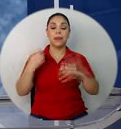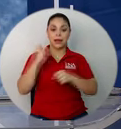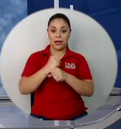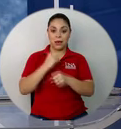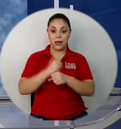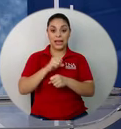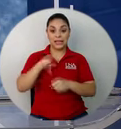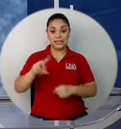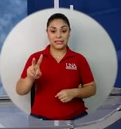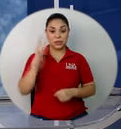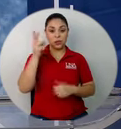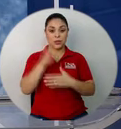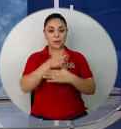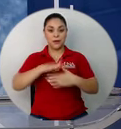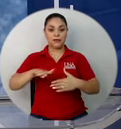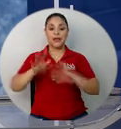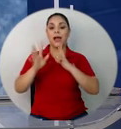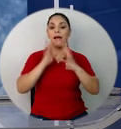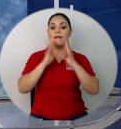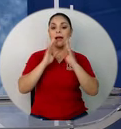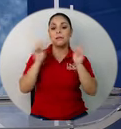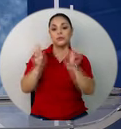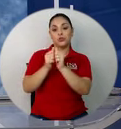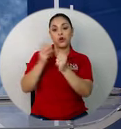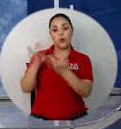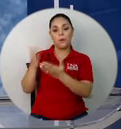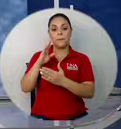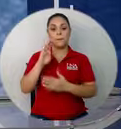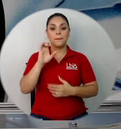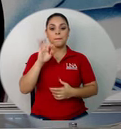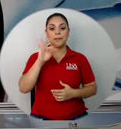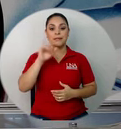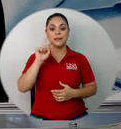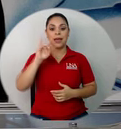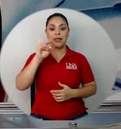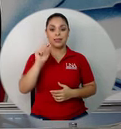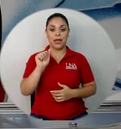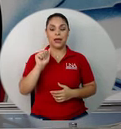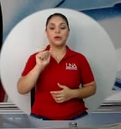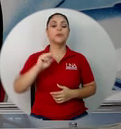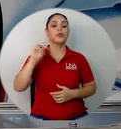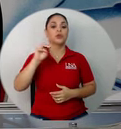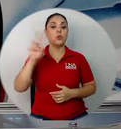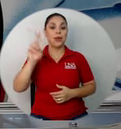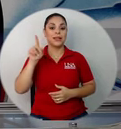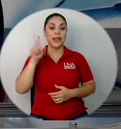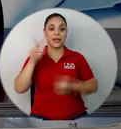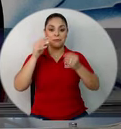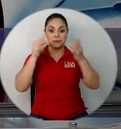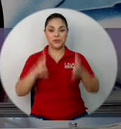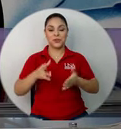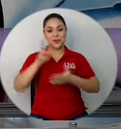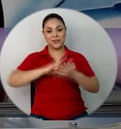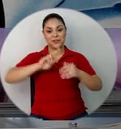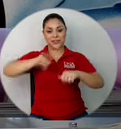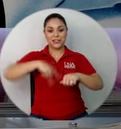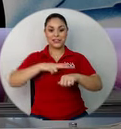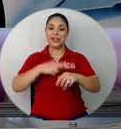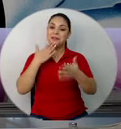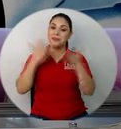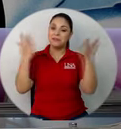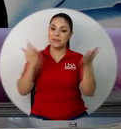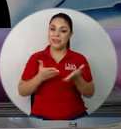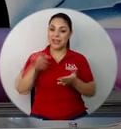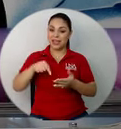laboral. En este segundo bloque vamos a conversar con Betsaida Montero Ulate, quien es académica en la Universidad Técnica Nacional. Bienvenida a Una Mirada.